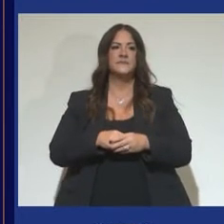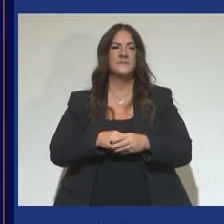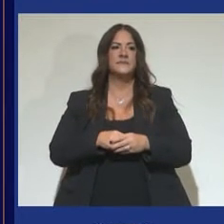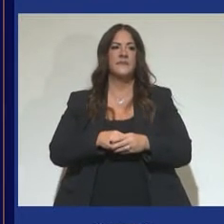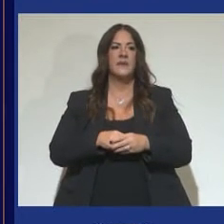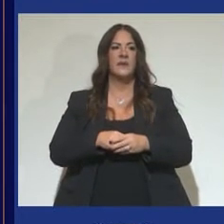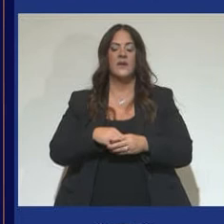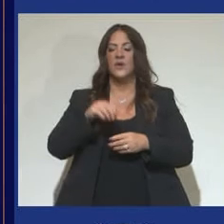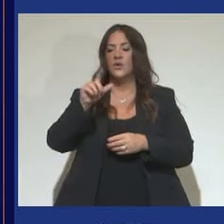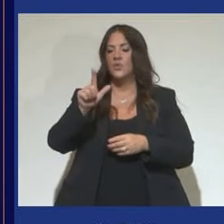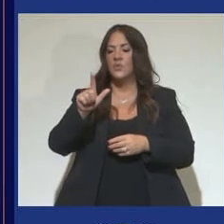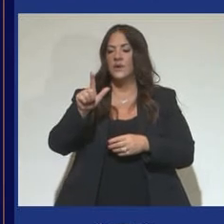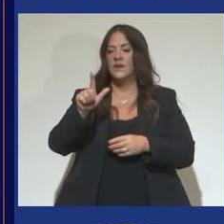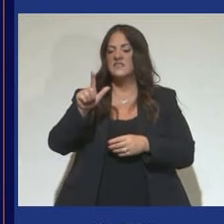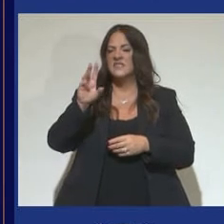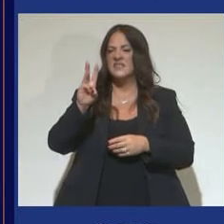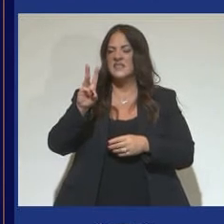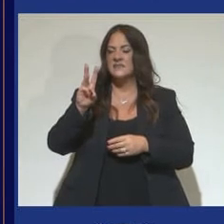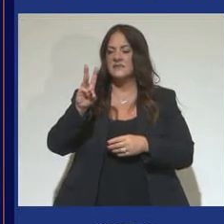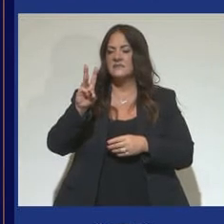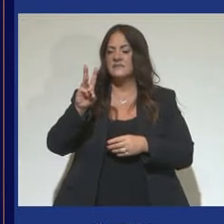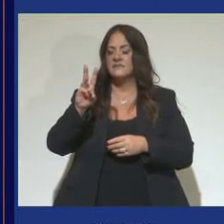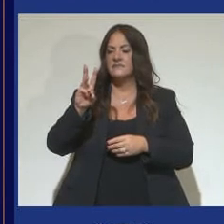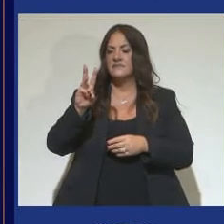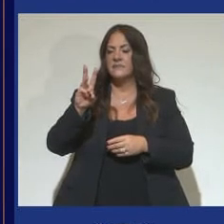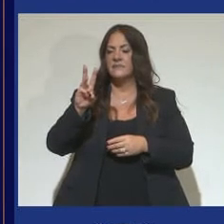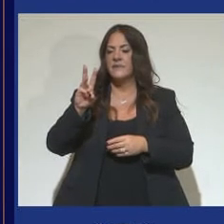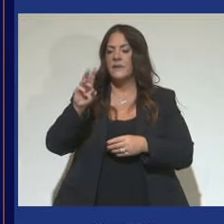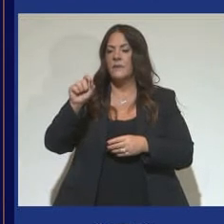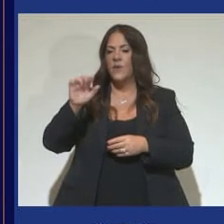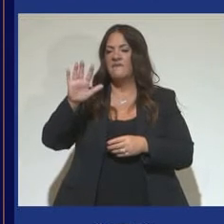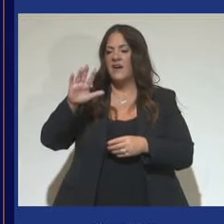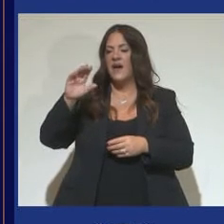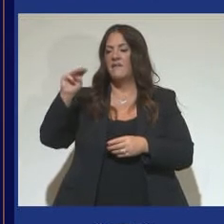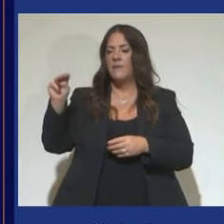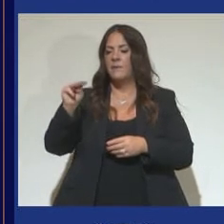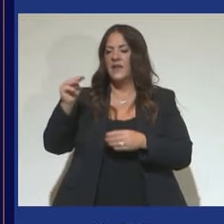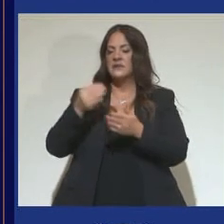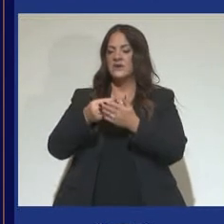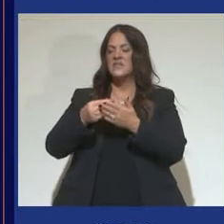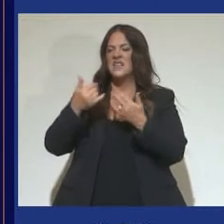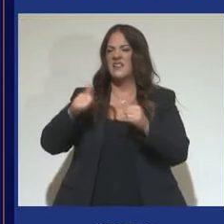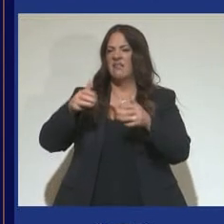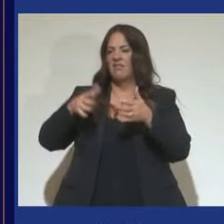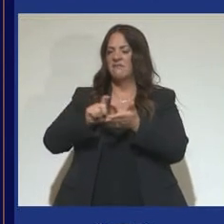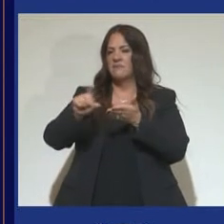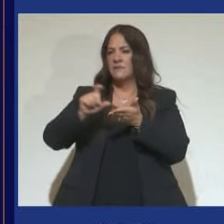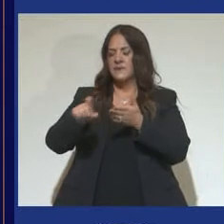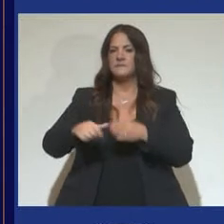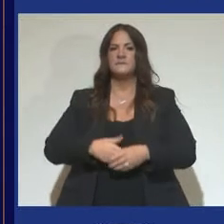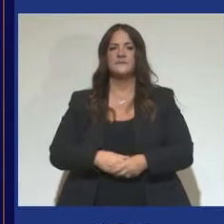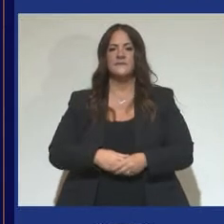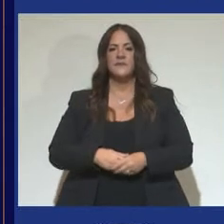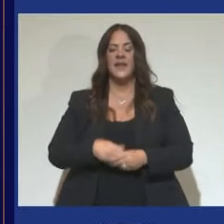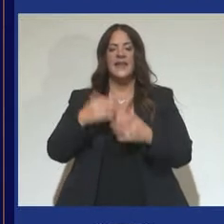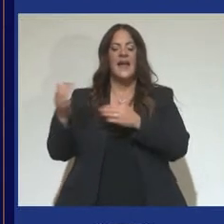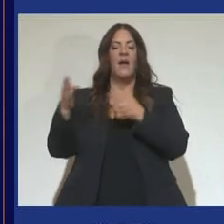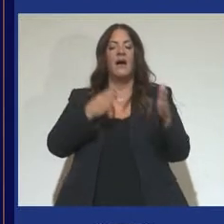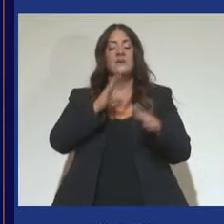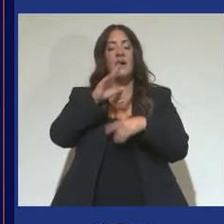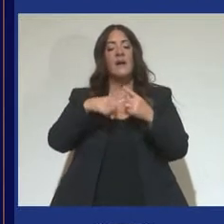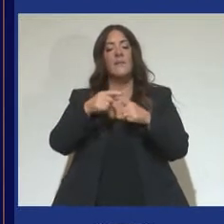universidades comunitarias en cuanto al desarrollo de la fuerza laboral